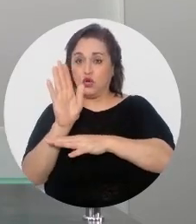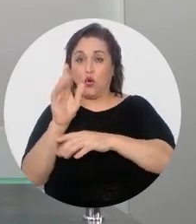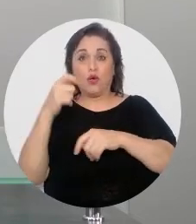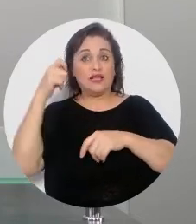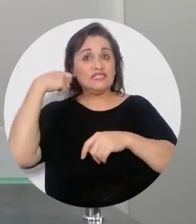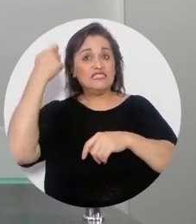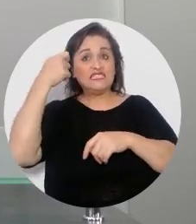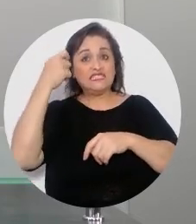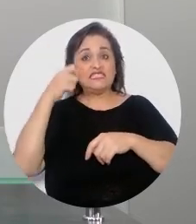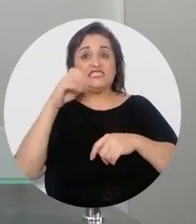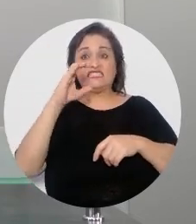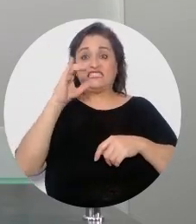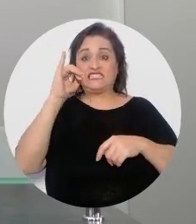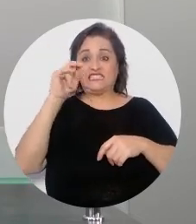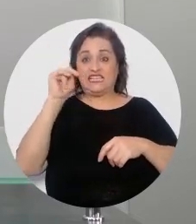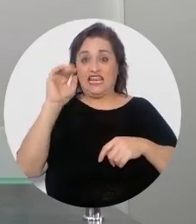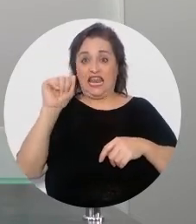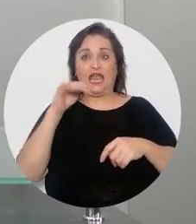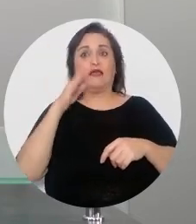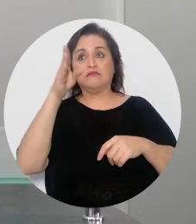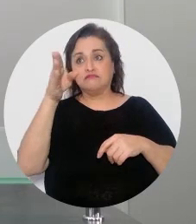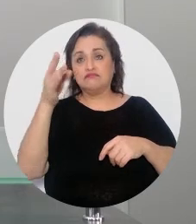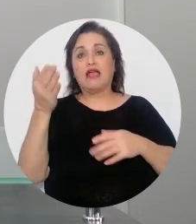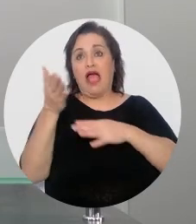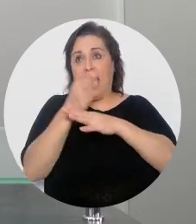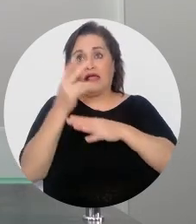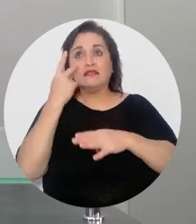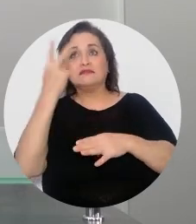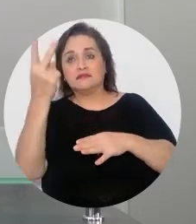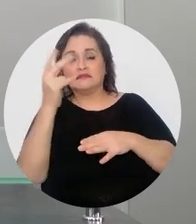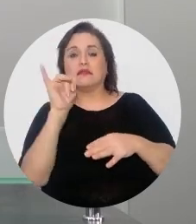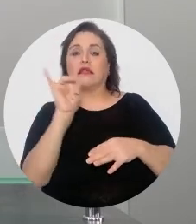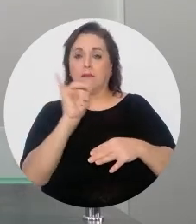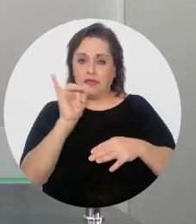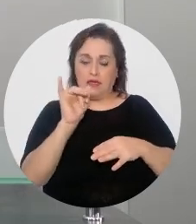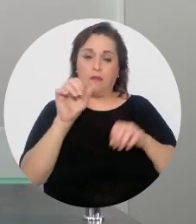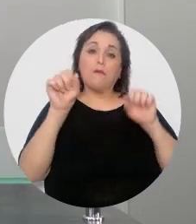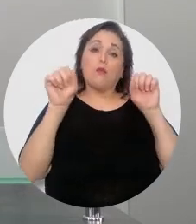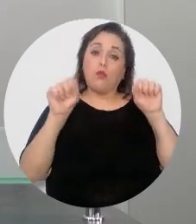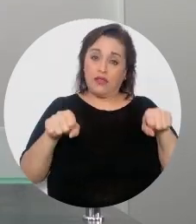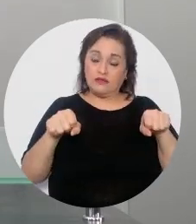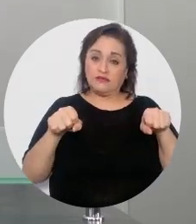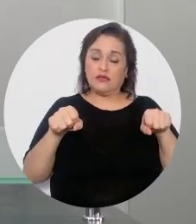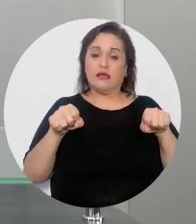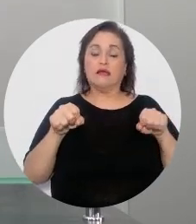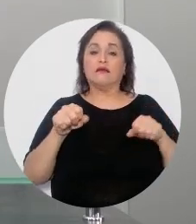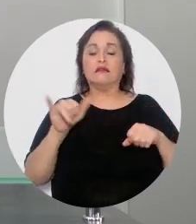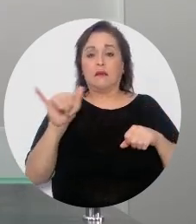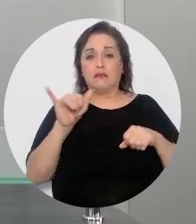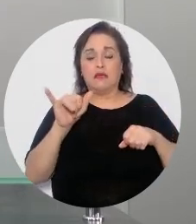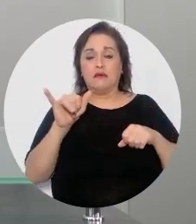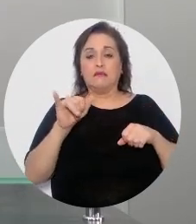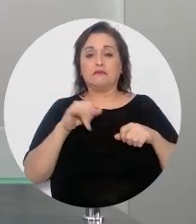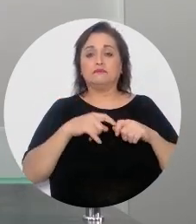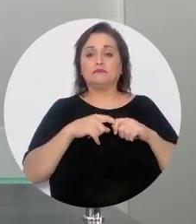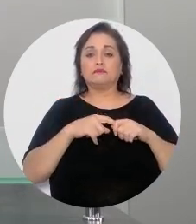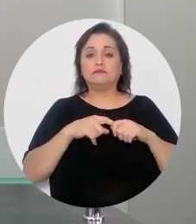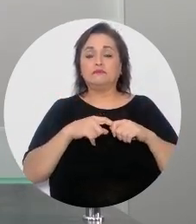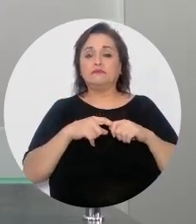a ver a estos centros de recreo. También puede hacerse a